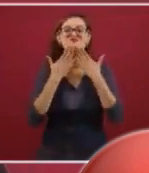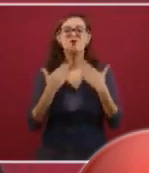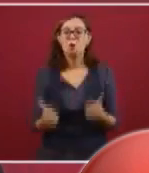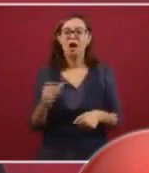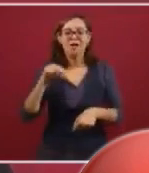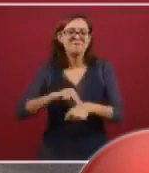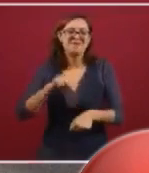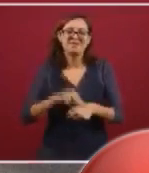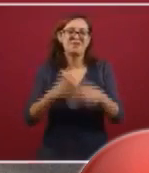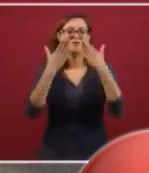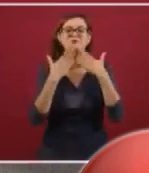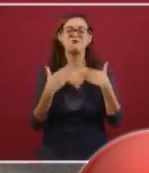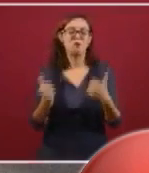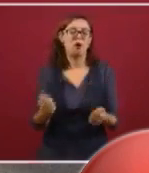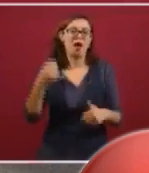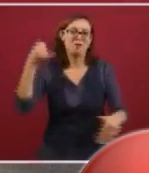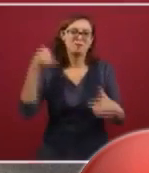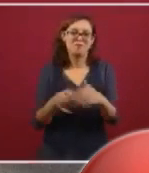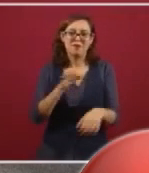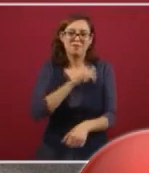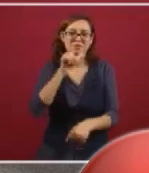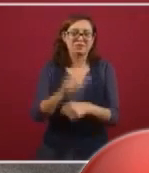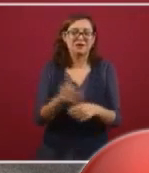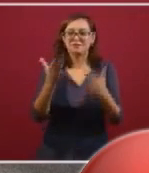ni los especialistas que necesita el país.